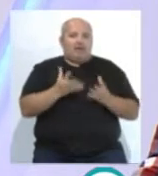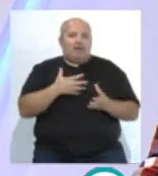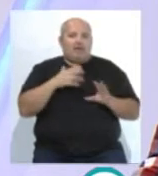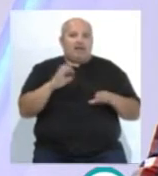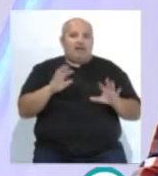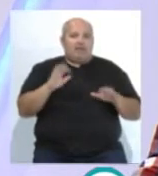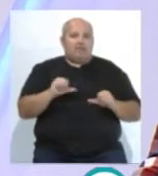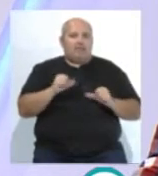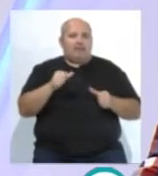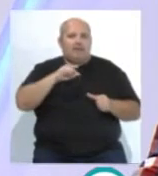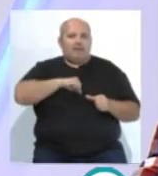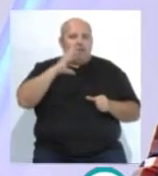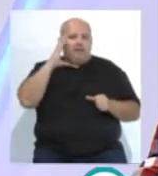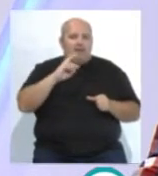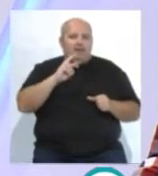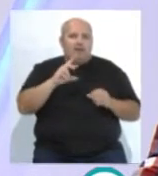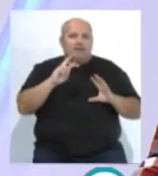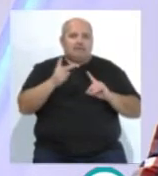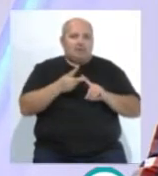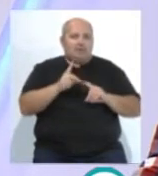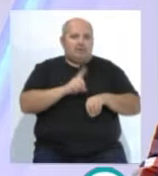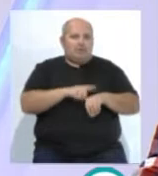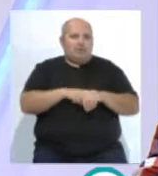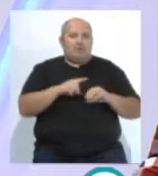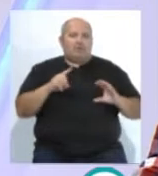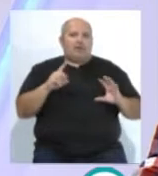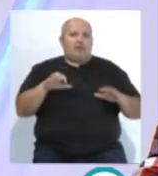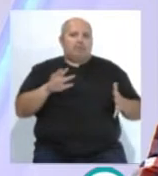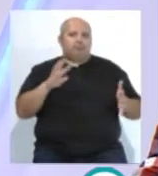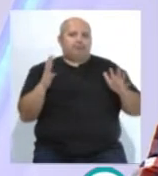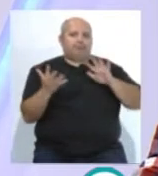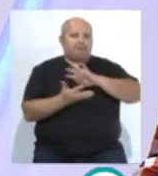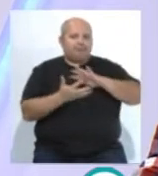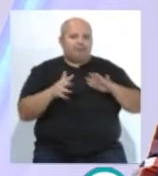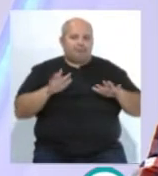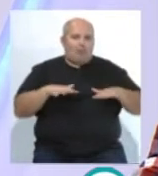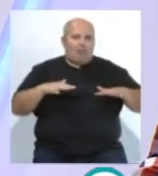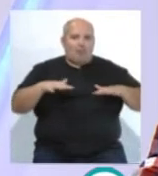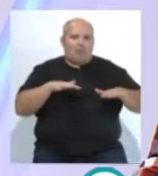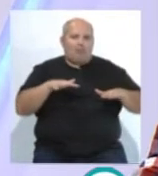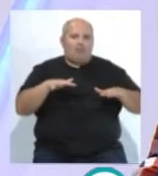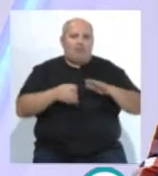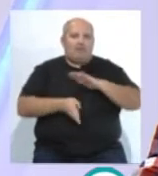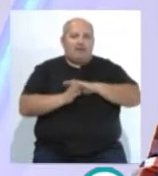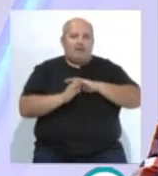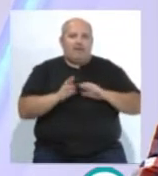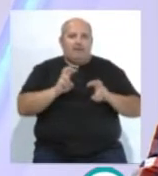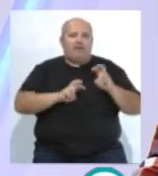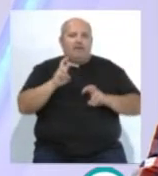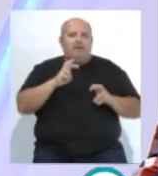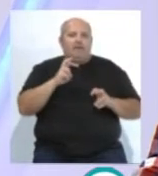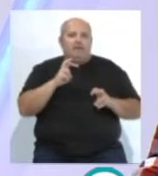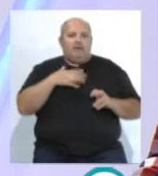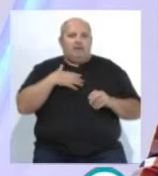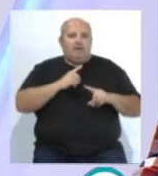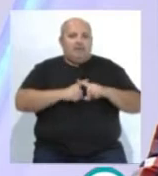y el Cádiz que empezó a creérselo un poquito más en el segundo tiempo, cuando de verdad pues vi a un Cádiz que lo vi como yendo por el partido, yendo